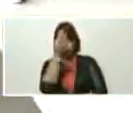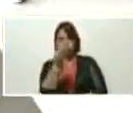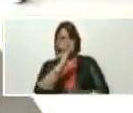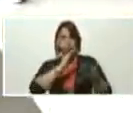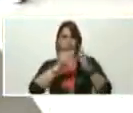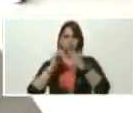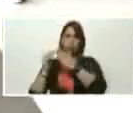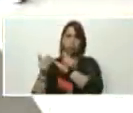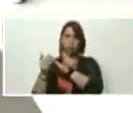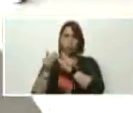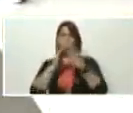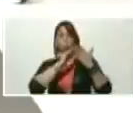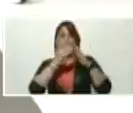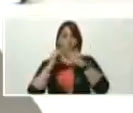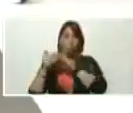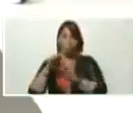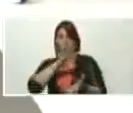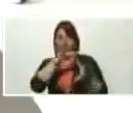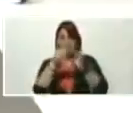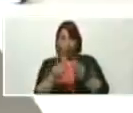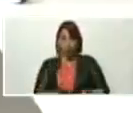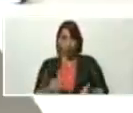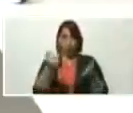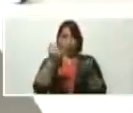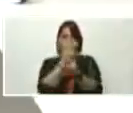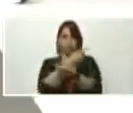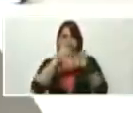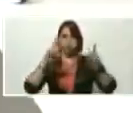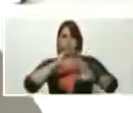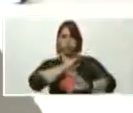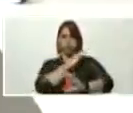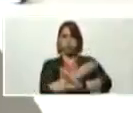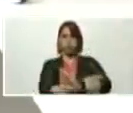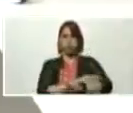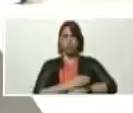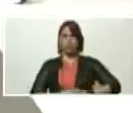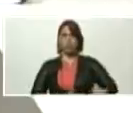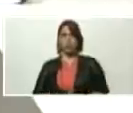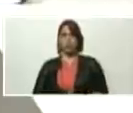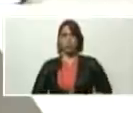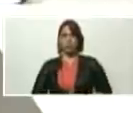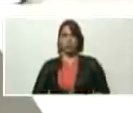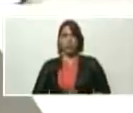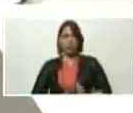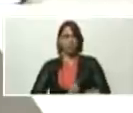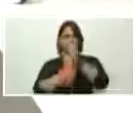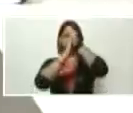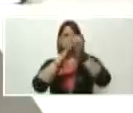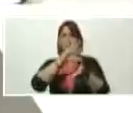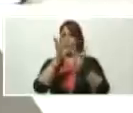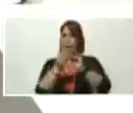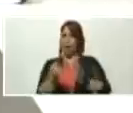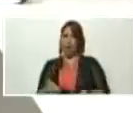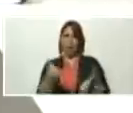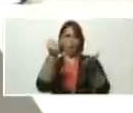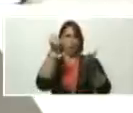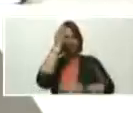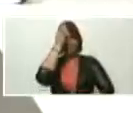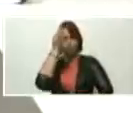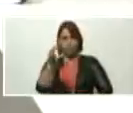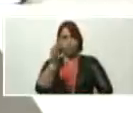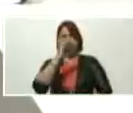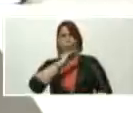de las comunas, de los CLAP, democratizar, fortalecer, relanzar el liderazgo de los CLAP, consejos